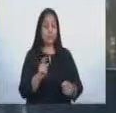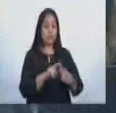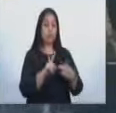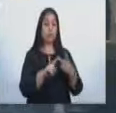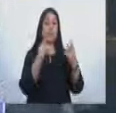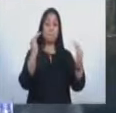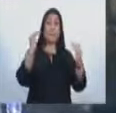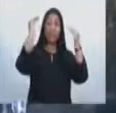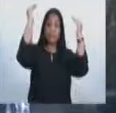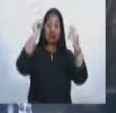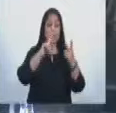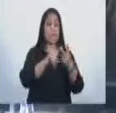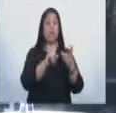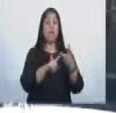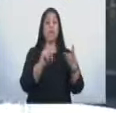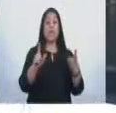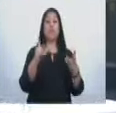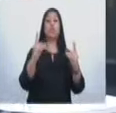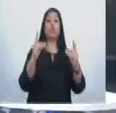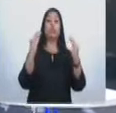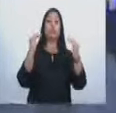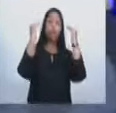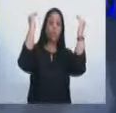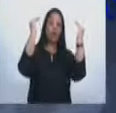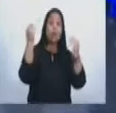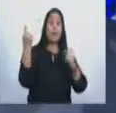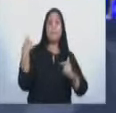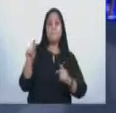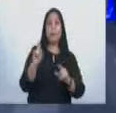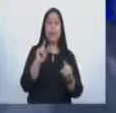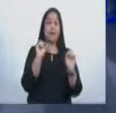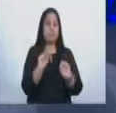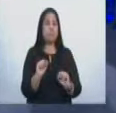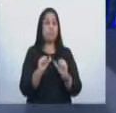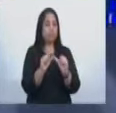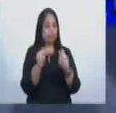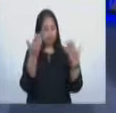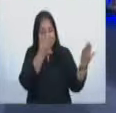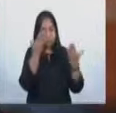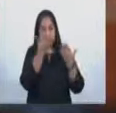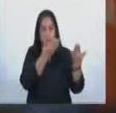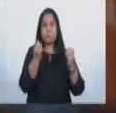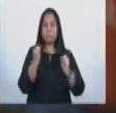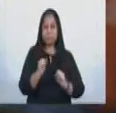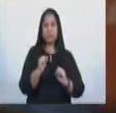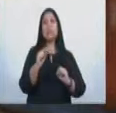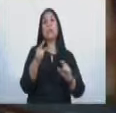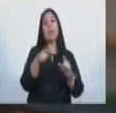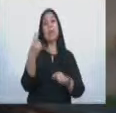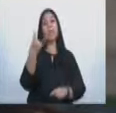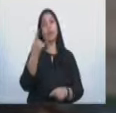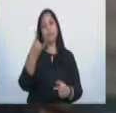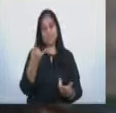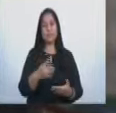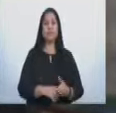maestría y de doctorado eh para que para que puedan seguir sus estudios en